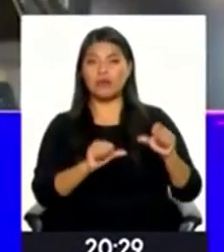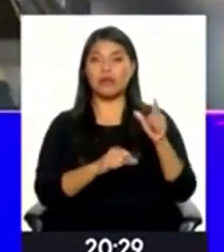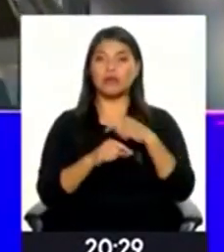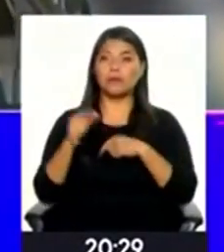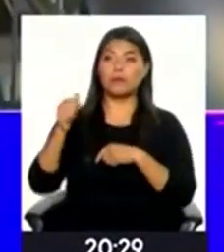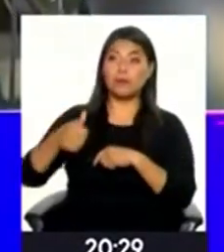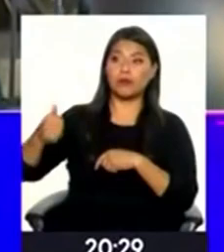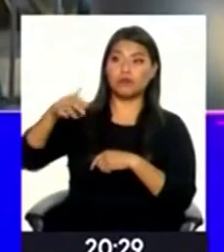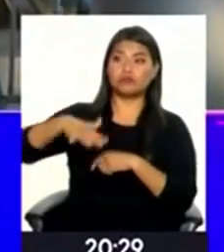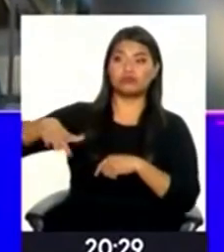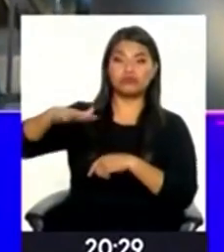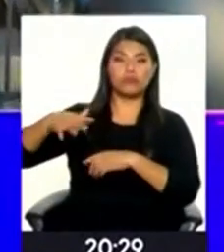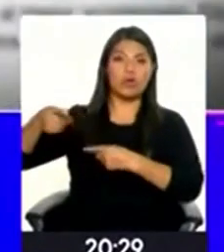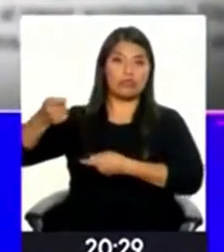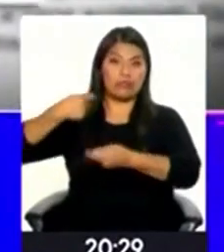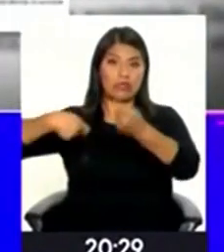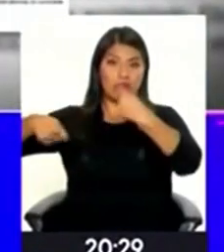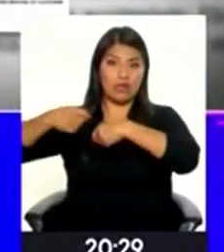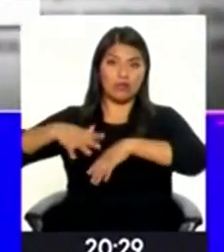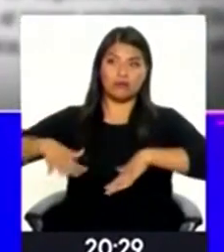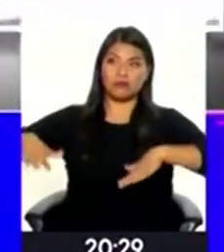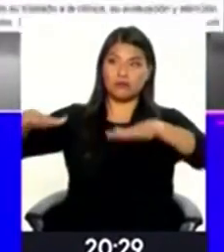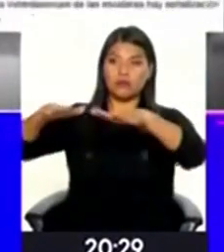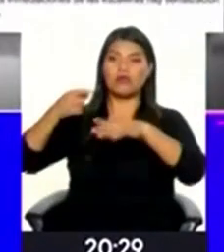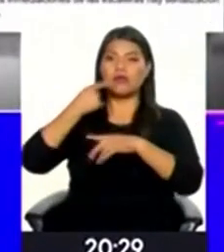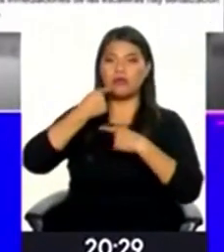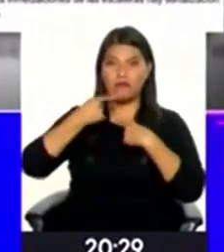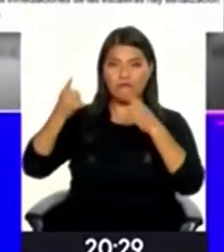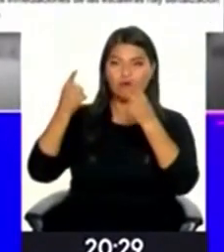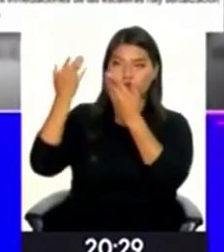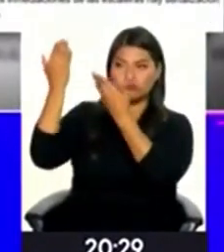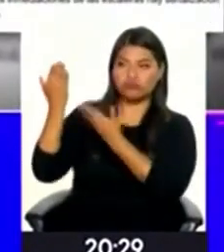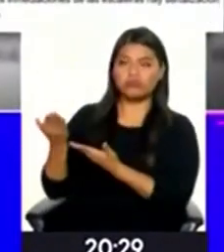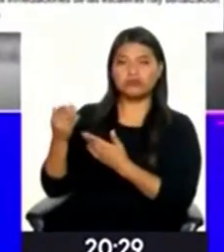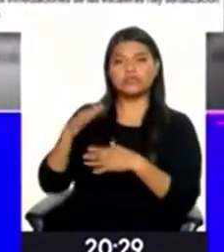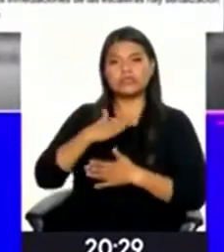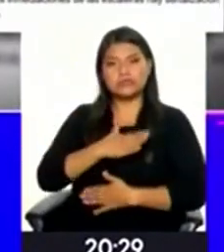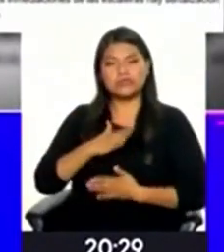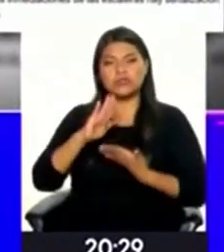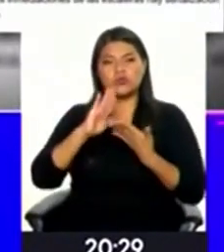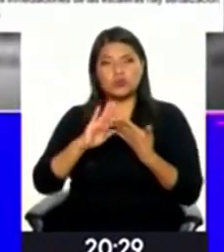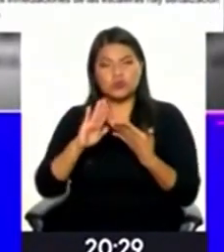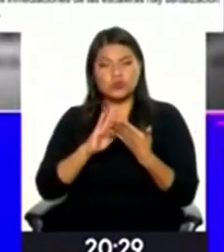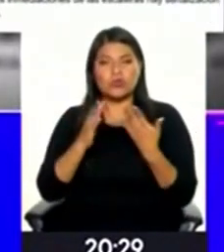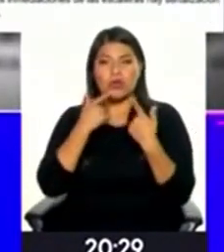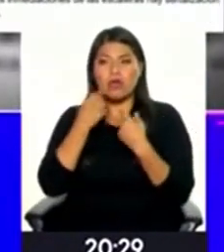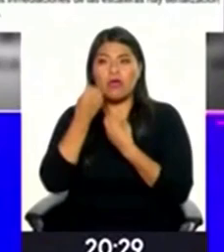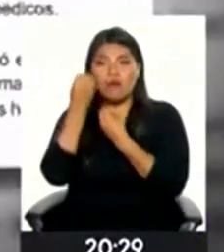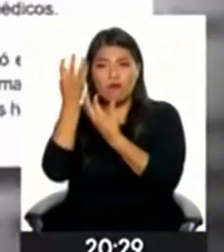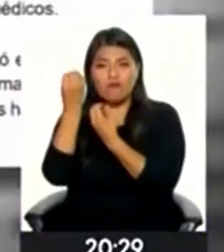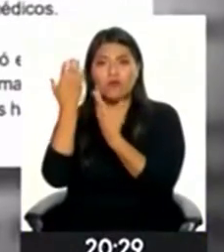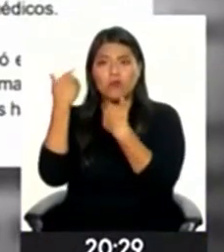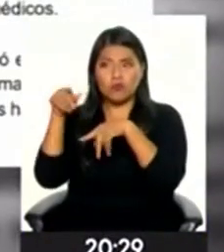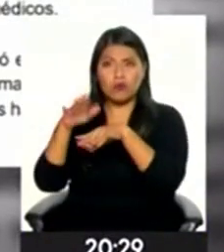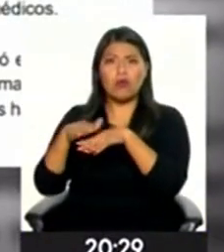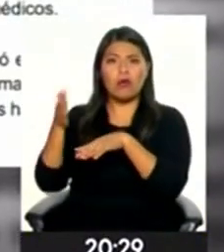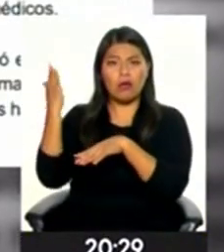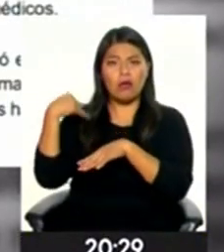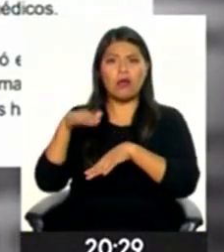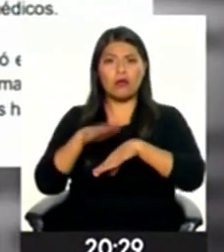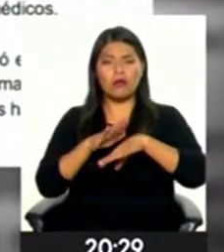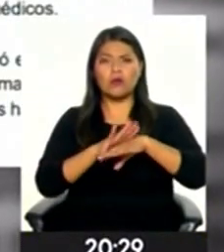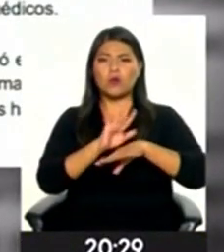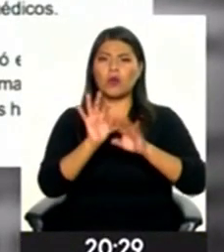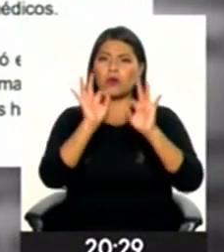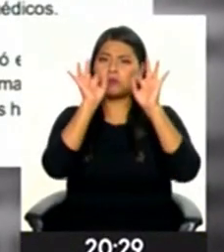establecimiento comercial, a través de un comunicado, lamentó lo sucedido e informó que las escaleras eléctricas se encontraban